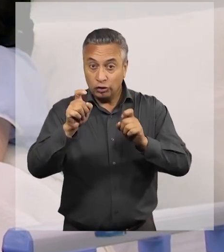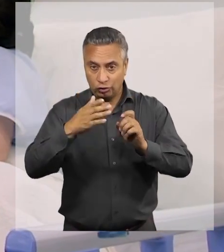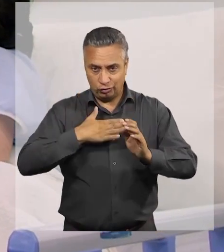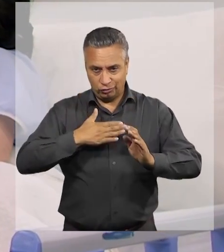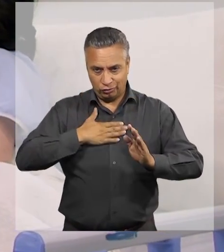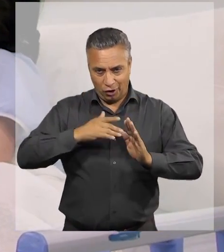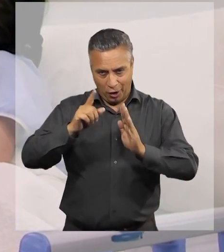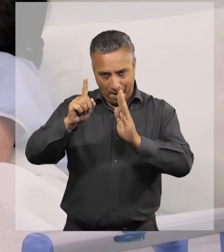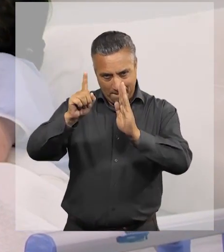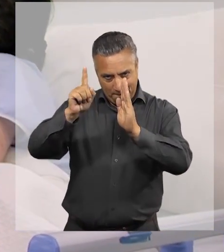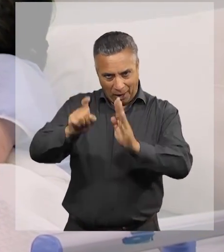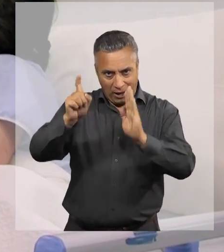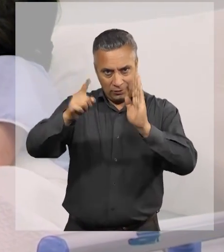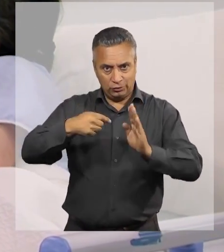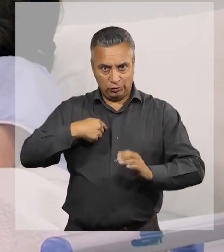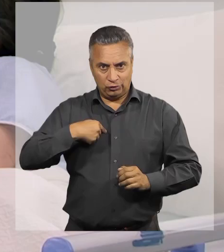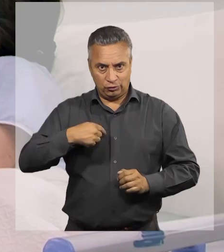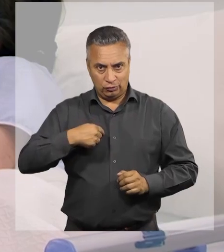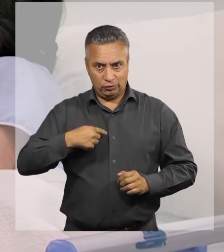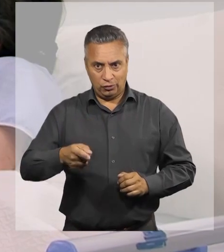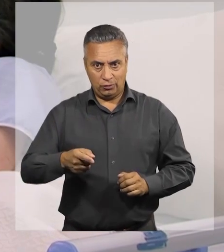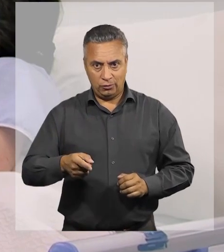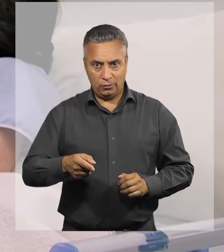Esa foto la saqué yo.